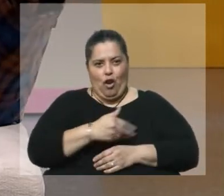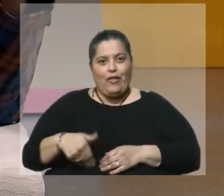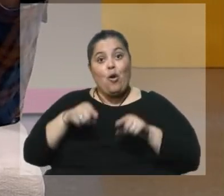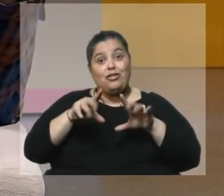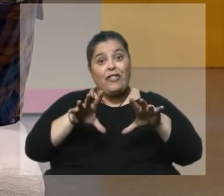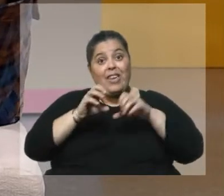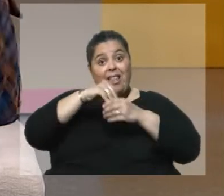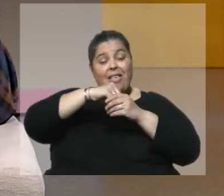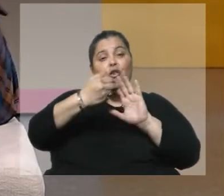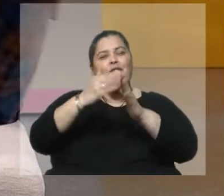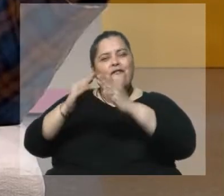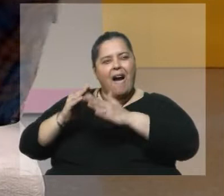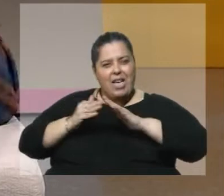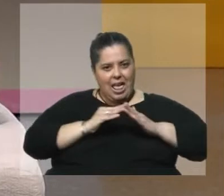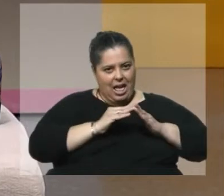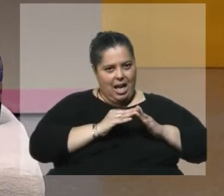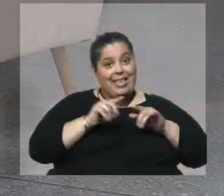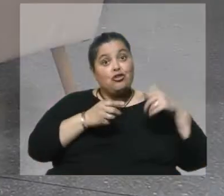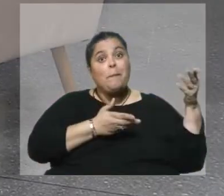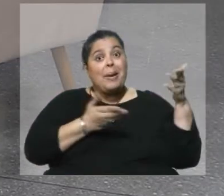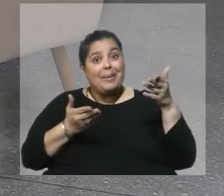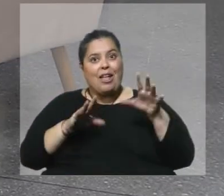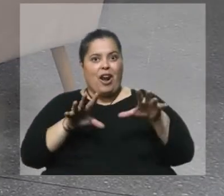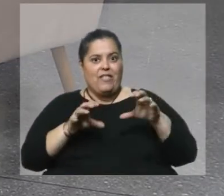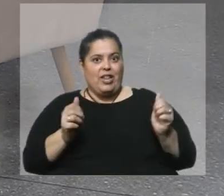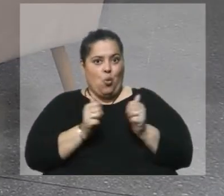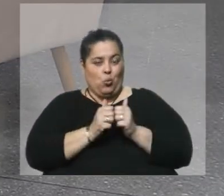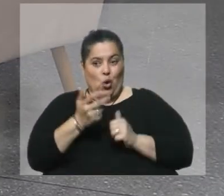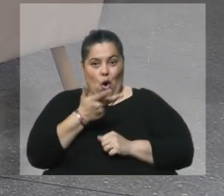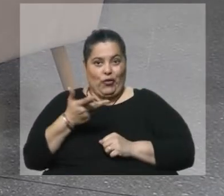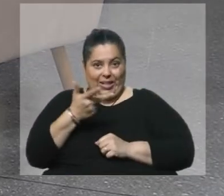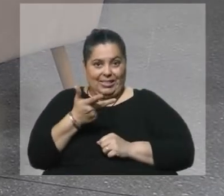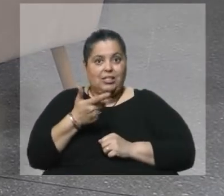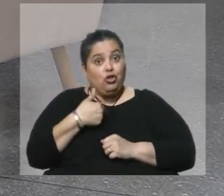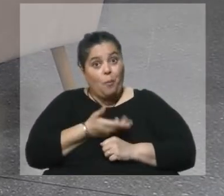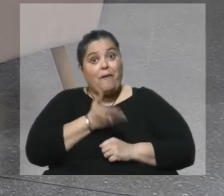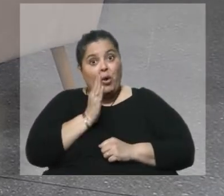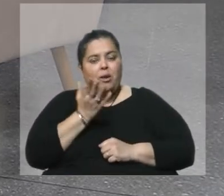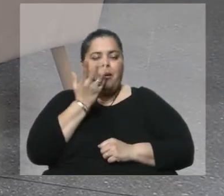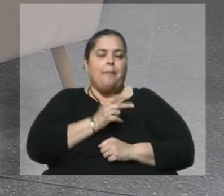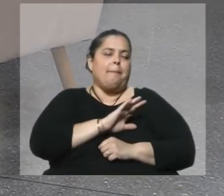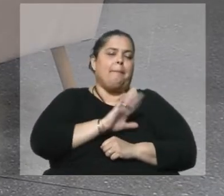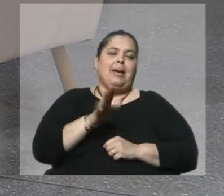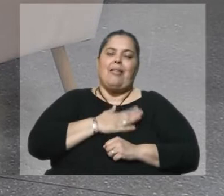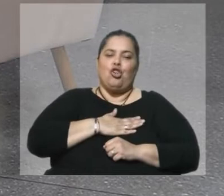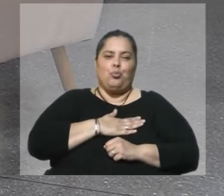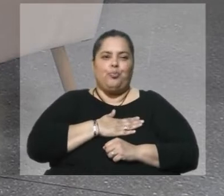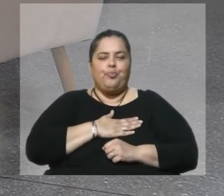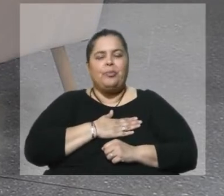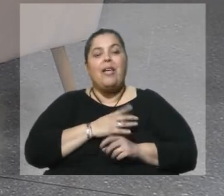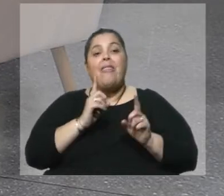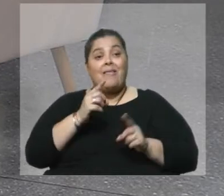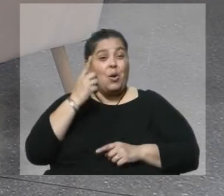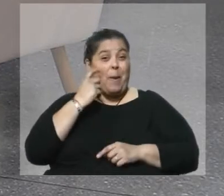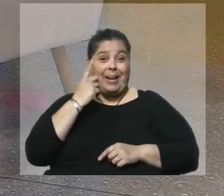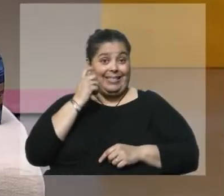favela. Y me invitaron a vivir con ellos ahí. Y me fui ahí. Me encantó. Debe ser una experiencia...